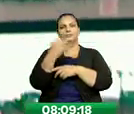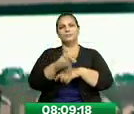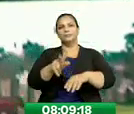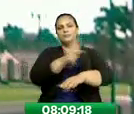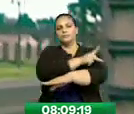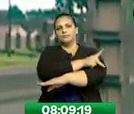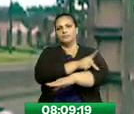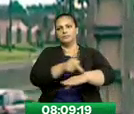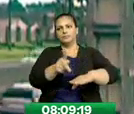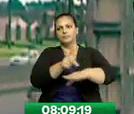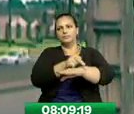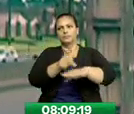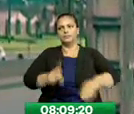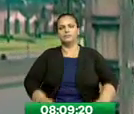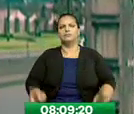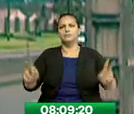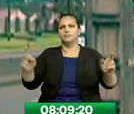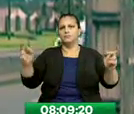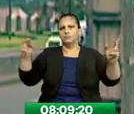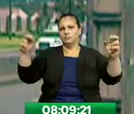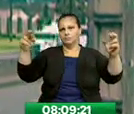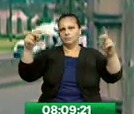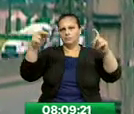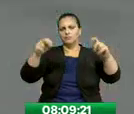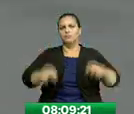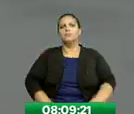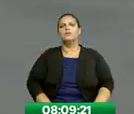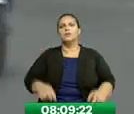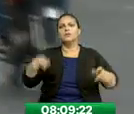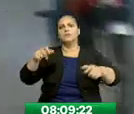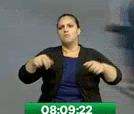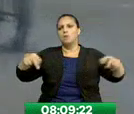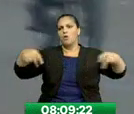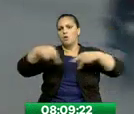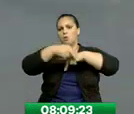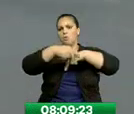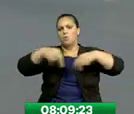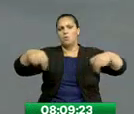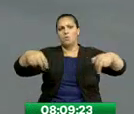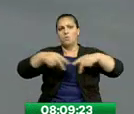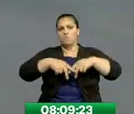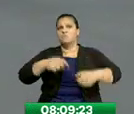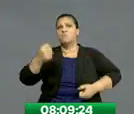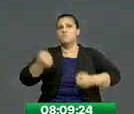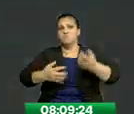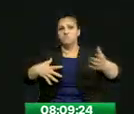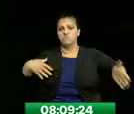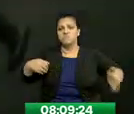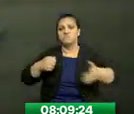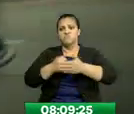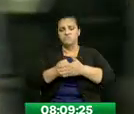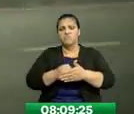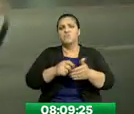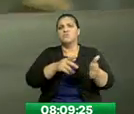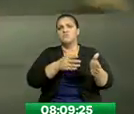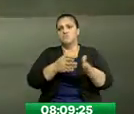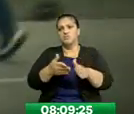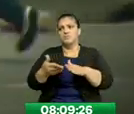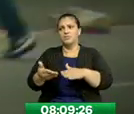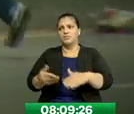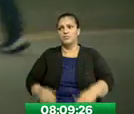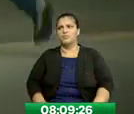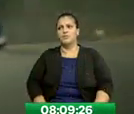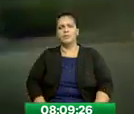Guayaquil. La mayoría de estos reportaron personas fallecidas por no haber utilizado los 16 pasos peatonales que funcionan a lo